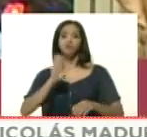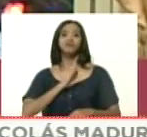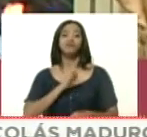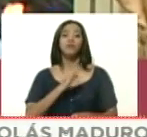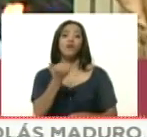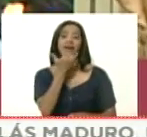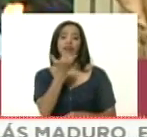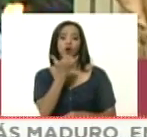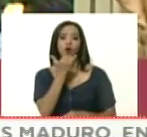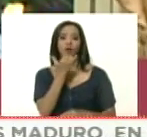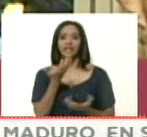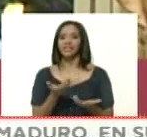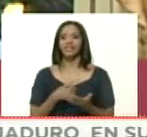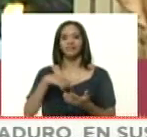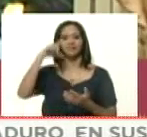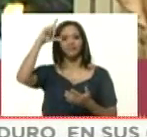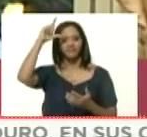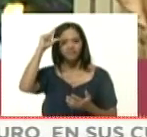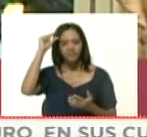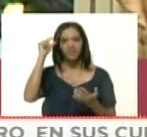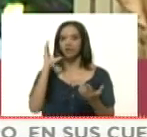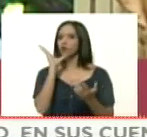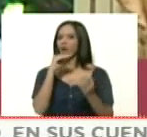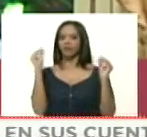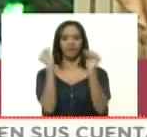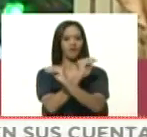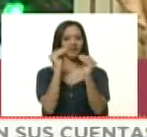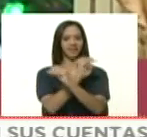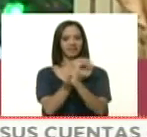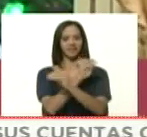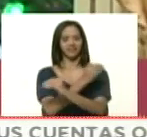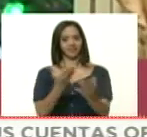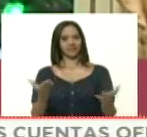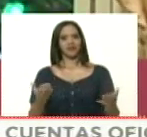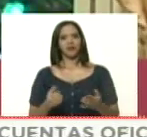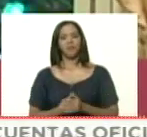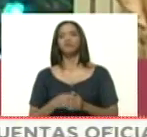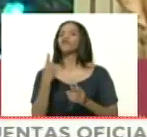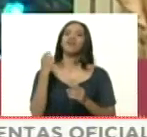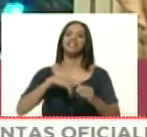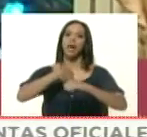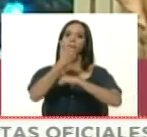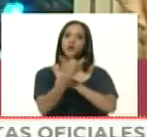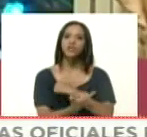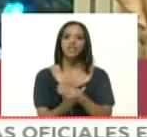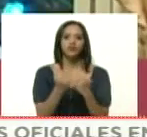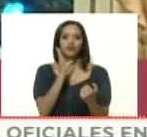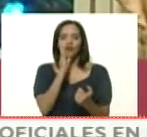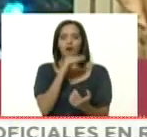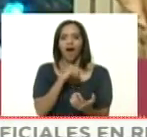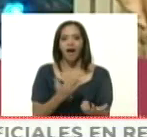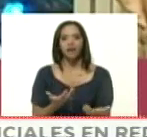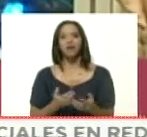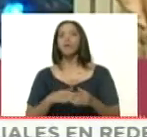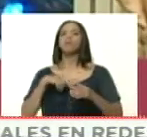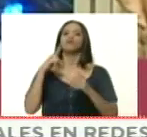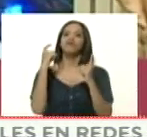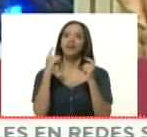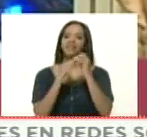errores, incapacidades, incoherencia, por su falta de proyecto nacional, por su falta de